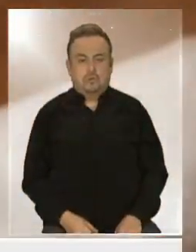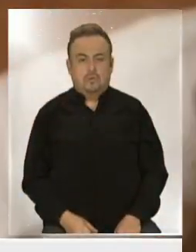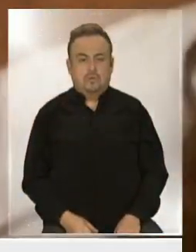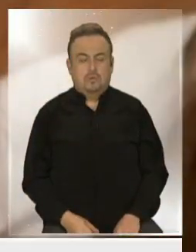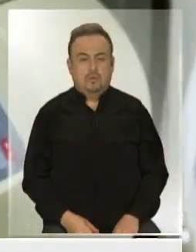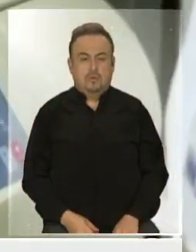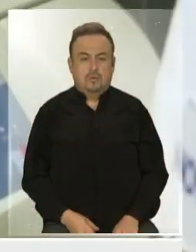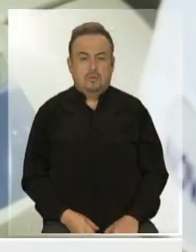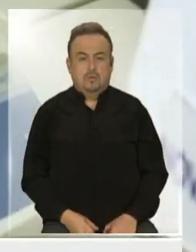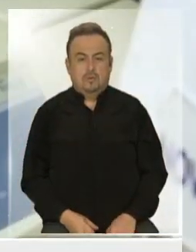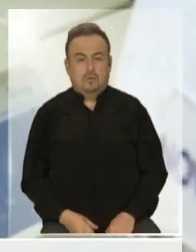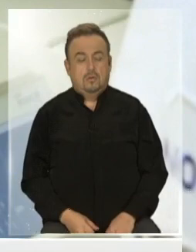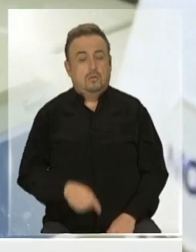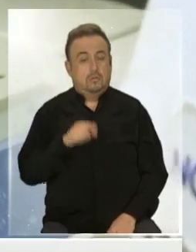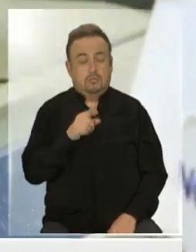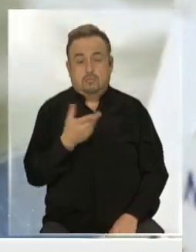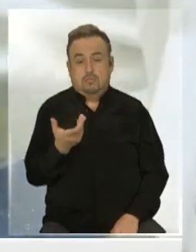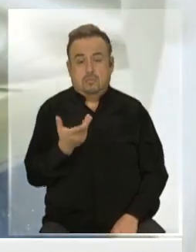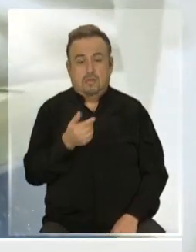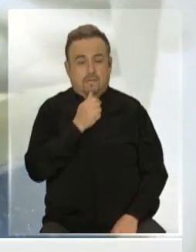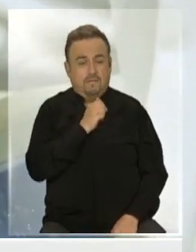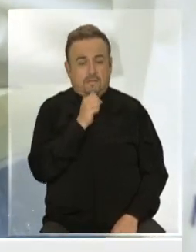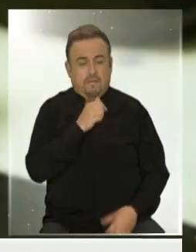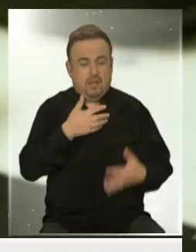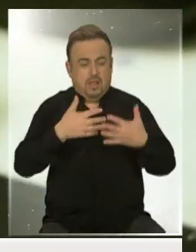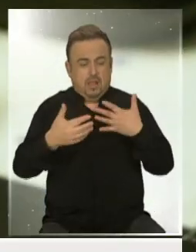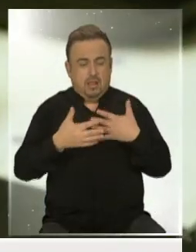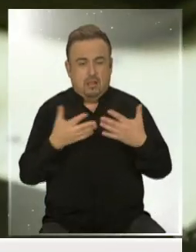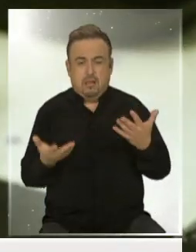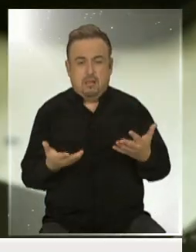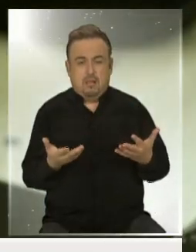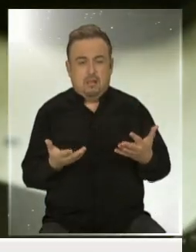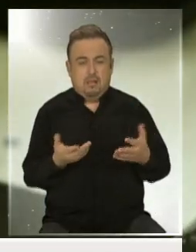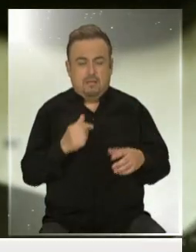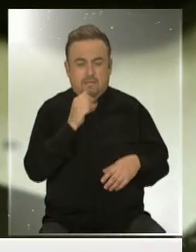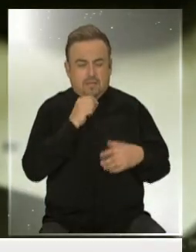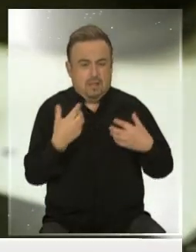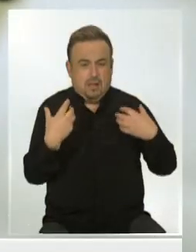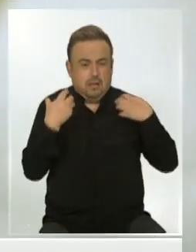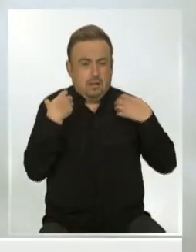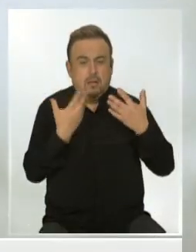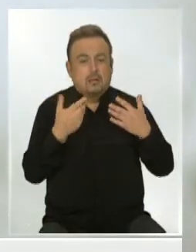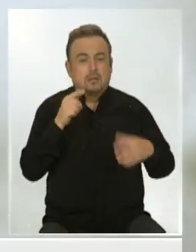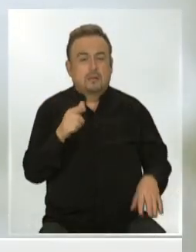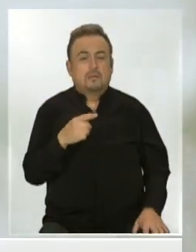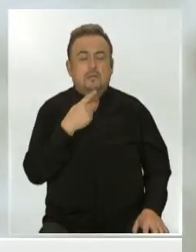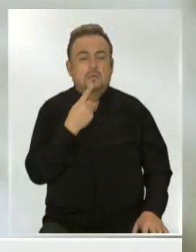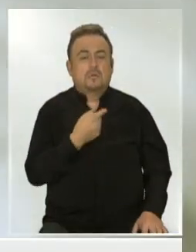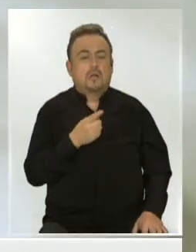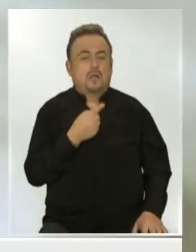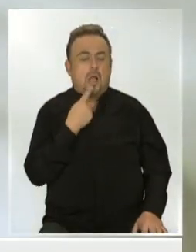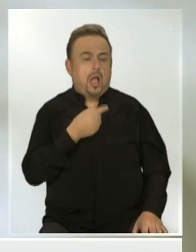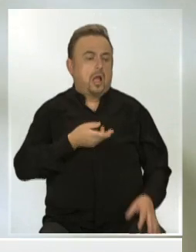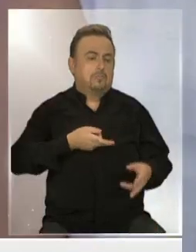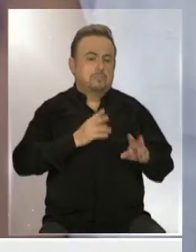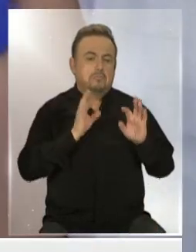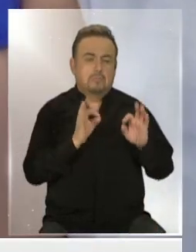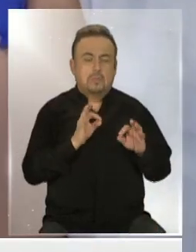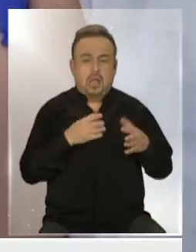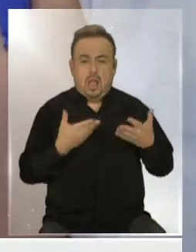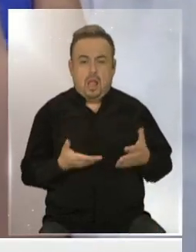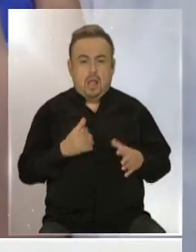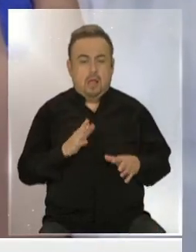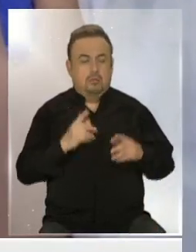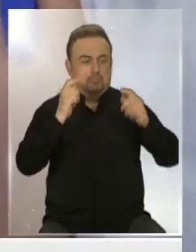población. Aunque eso, claro, habla de una falta de transparencia, una irresponsabilidad, pero por otra parte él lo justificaba. Mira, y ahora está en